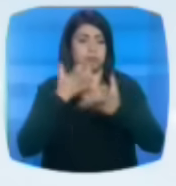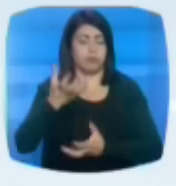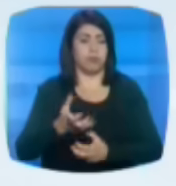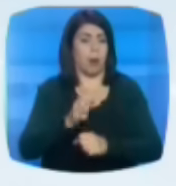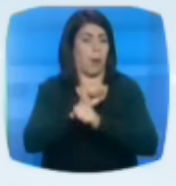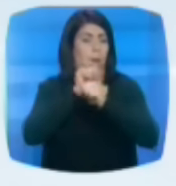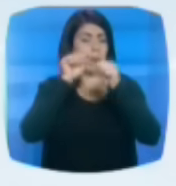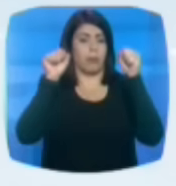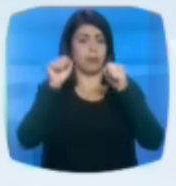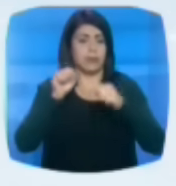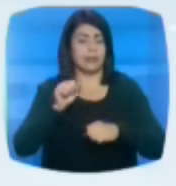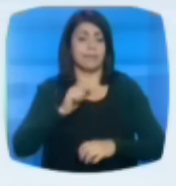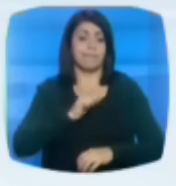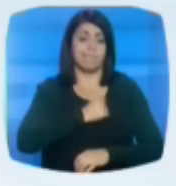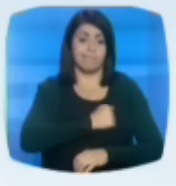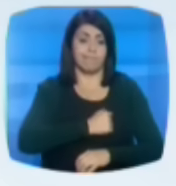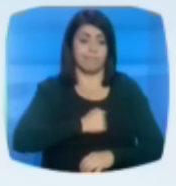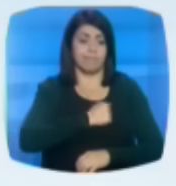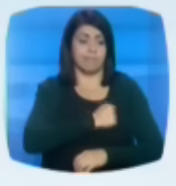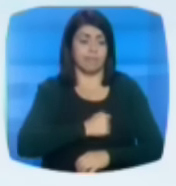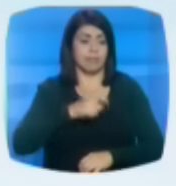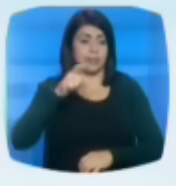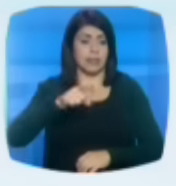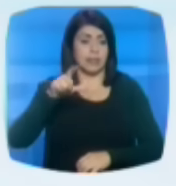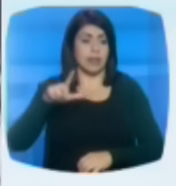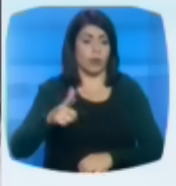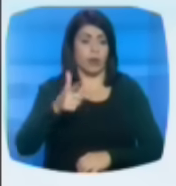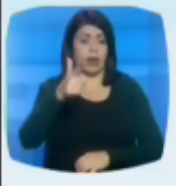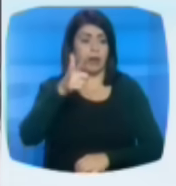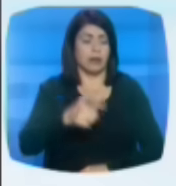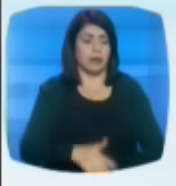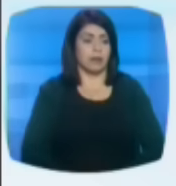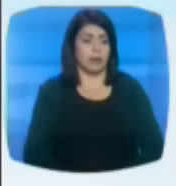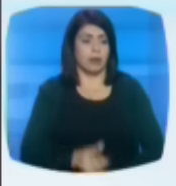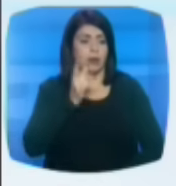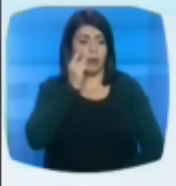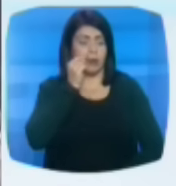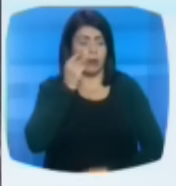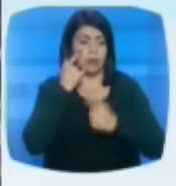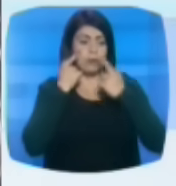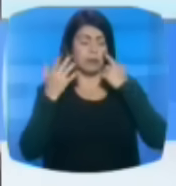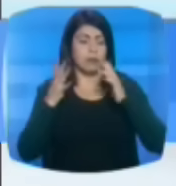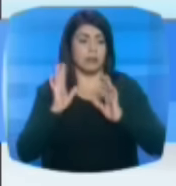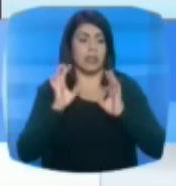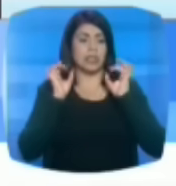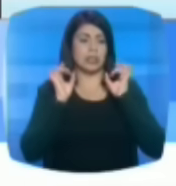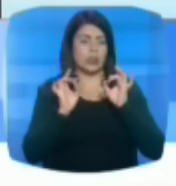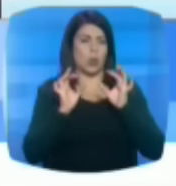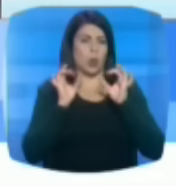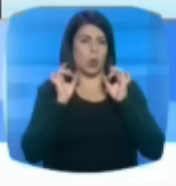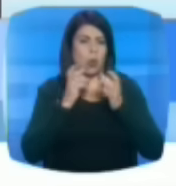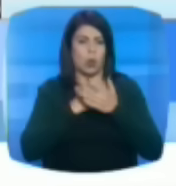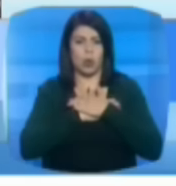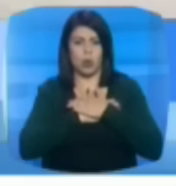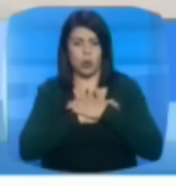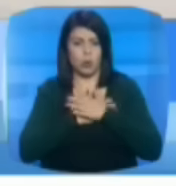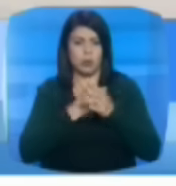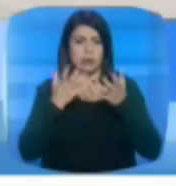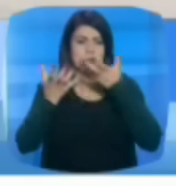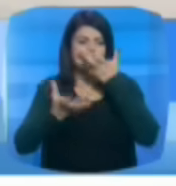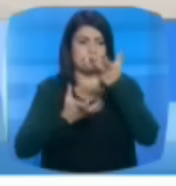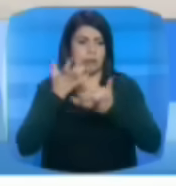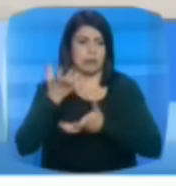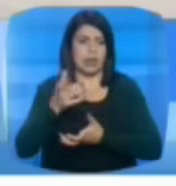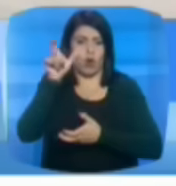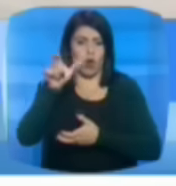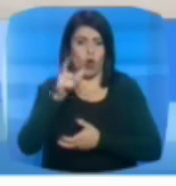pues. Me da cosa con él, pues, porque necesitaba su camionetica, pues. Y el hombre estaba verago y dolorido, pues, por su camioneta. Y le hizo, no le